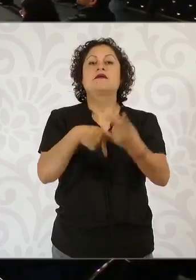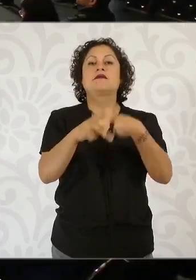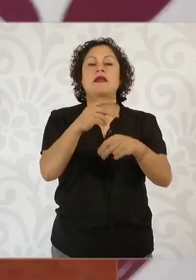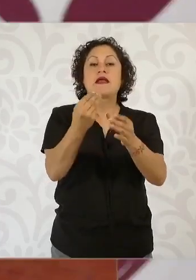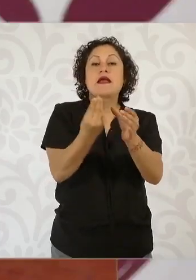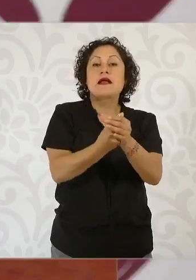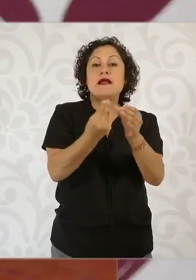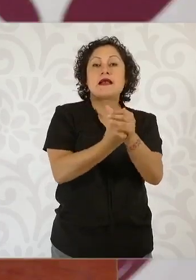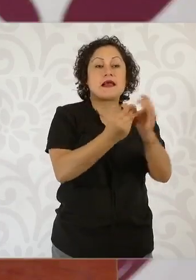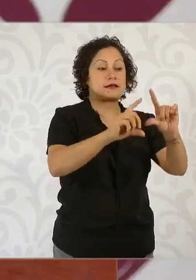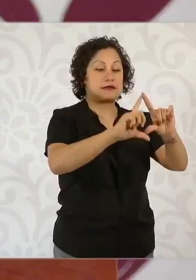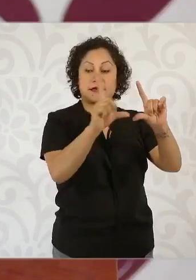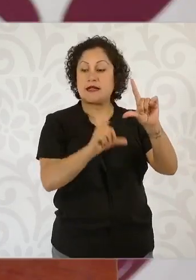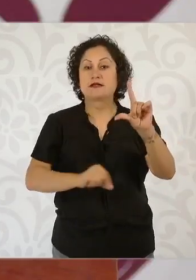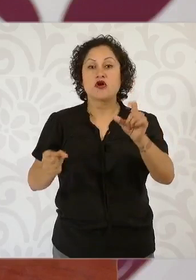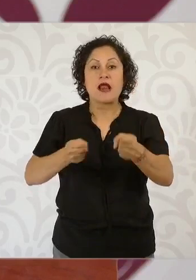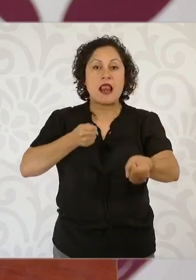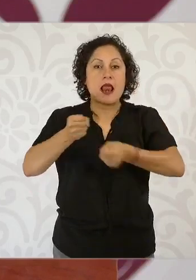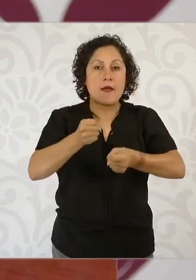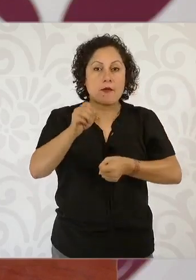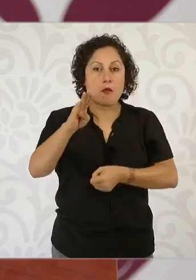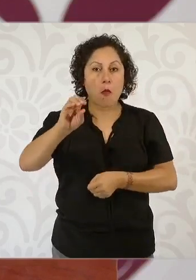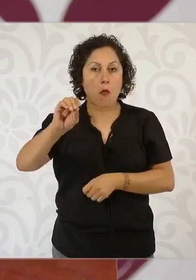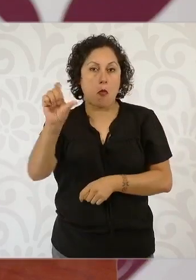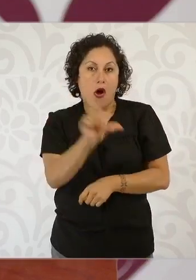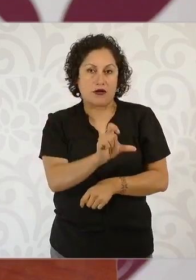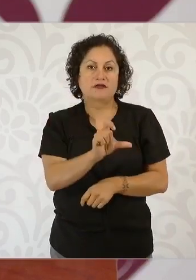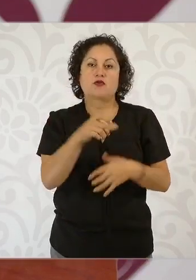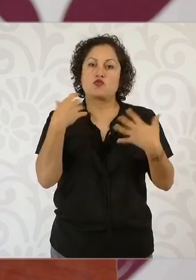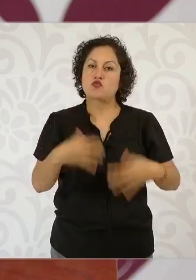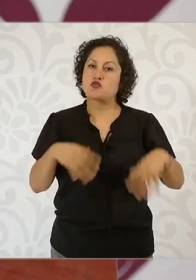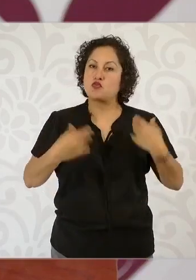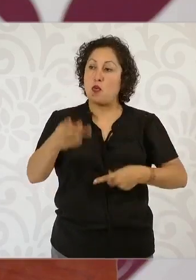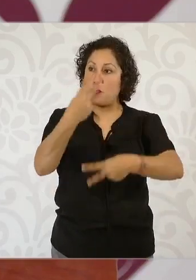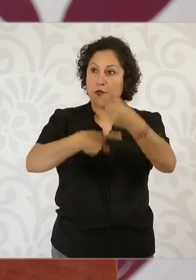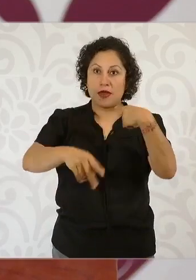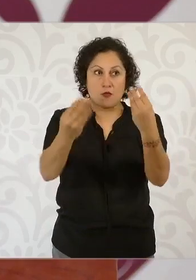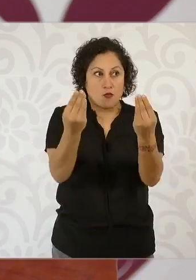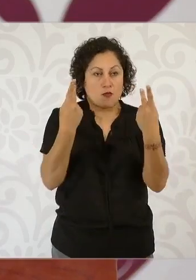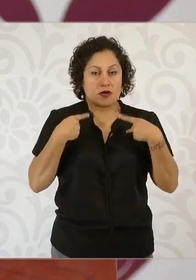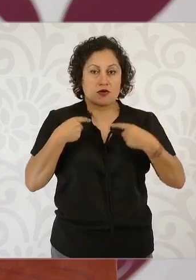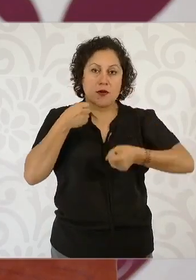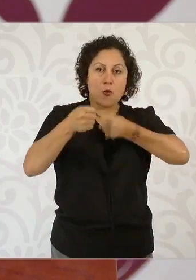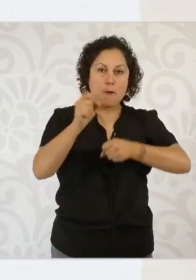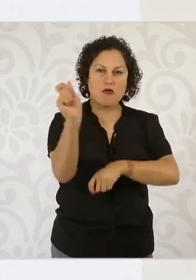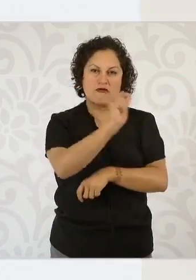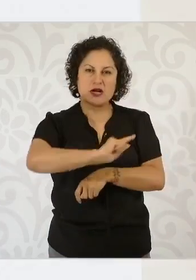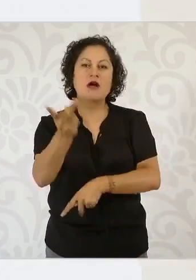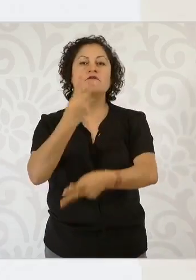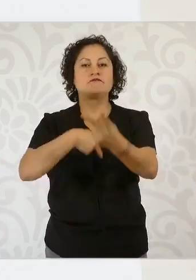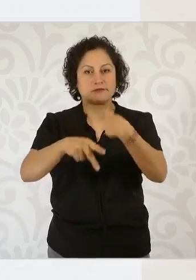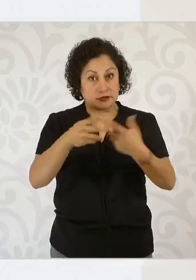clase nacional de box, le pusimos. Van a participar muchos boxeadores profesionales, ya están